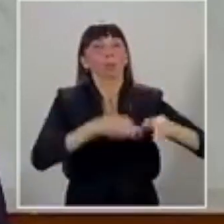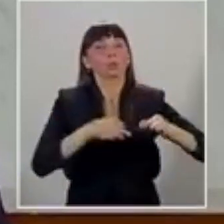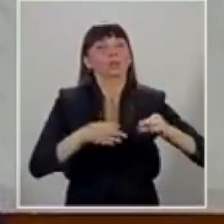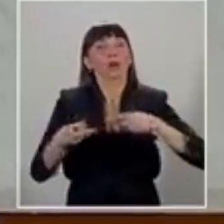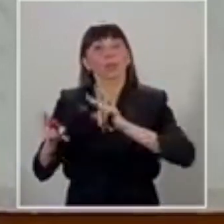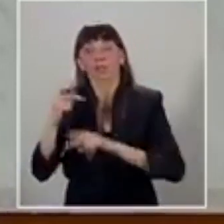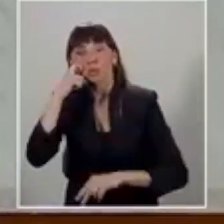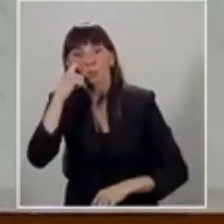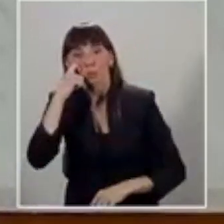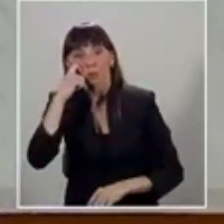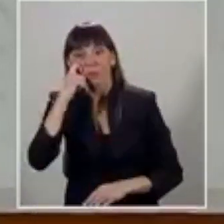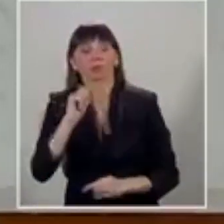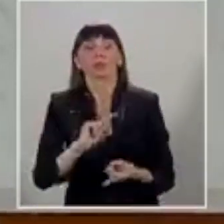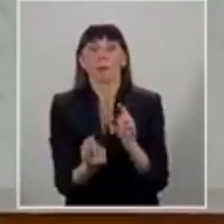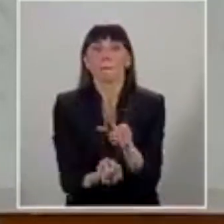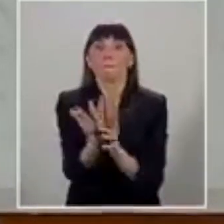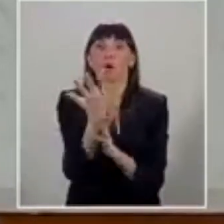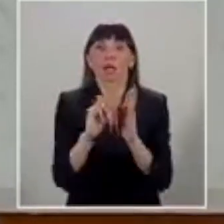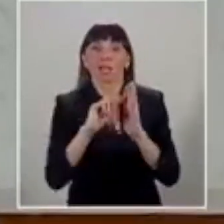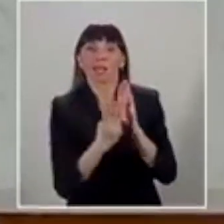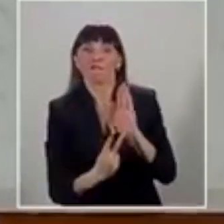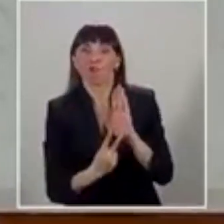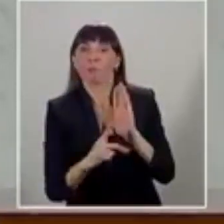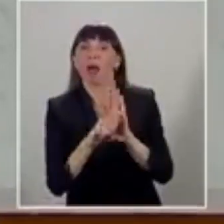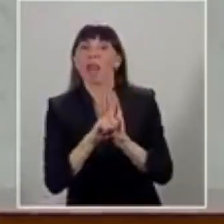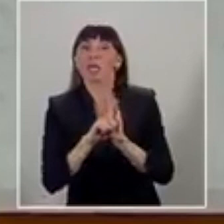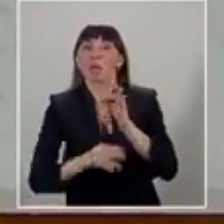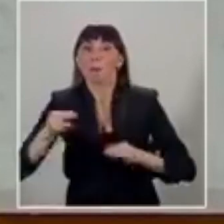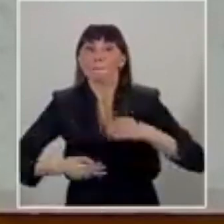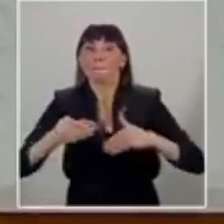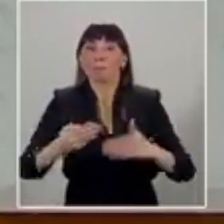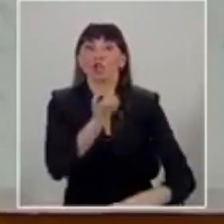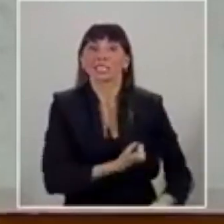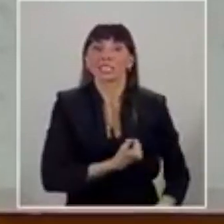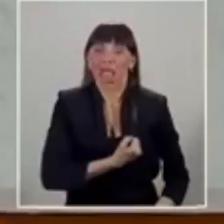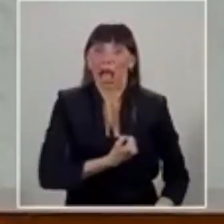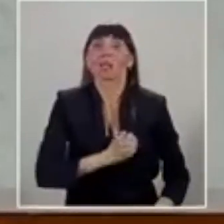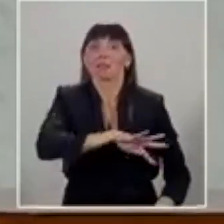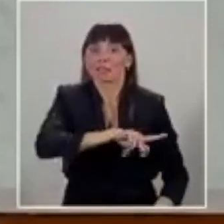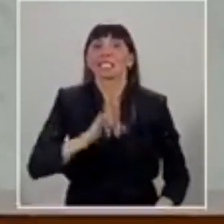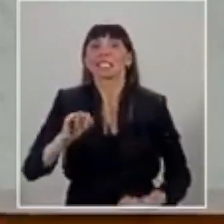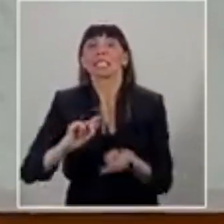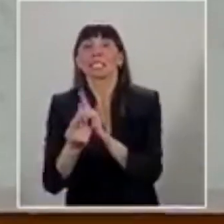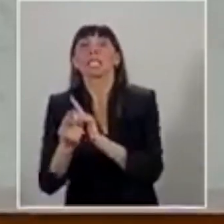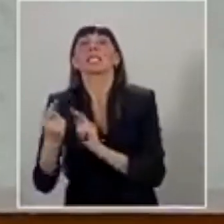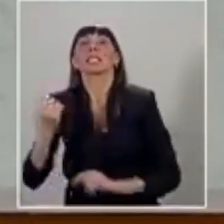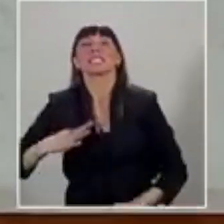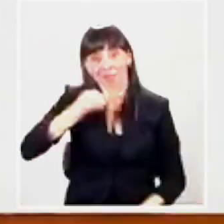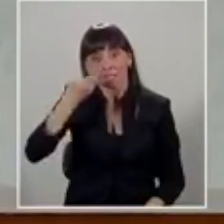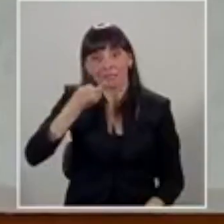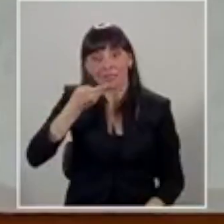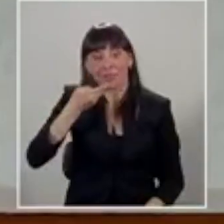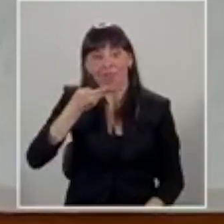humanos, realizaremos una modernización de la reforma procesal penal y civil y también una reforma al Código